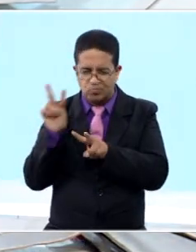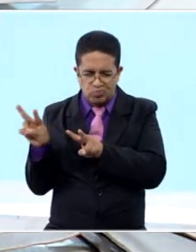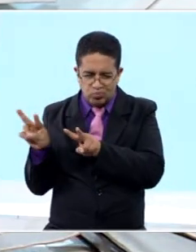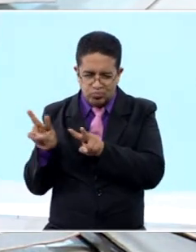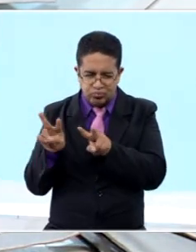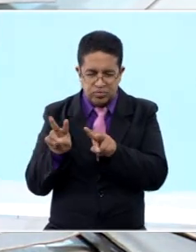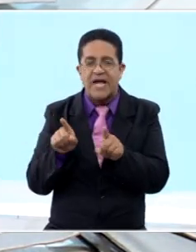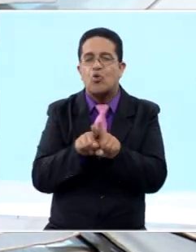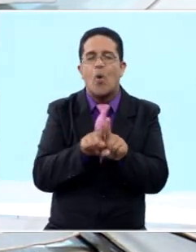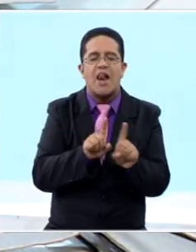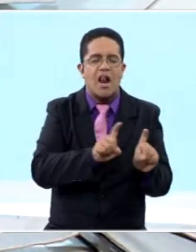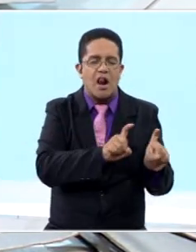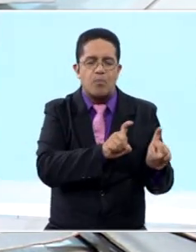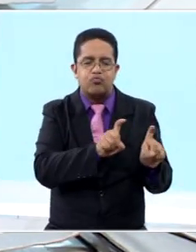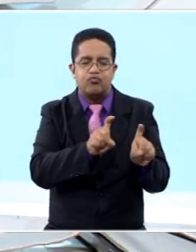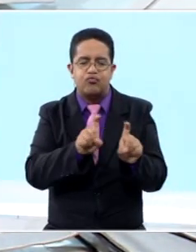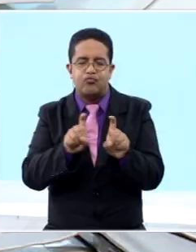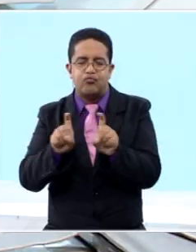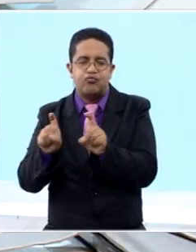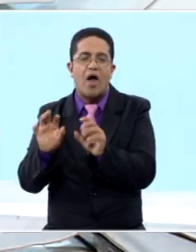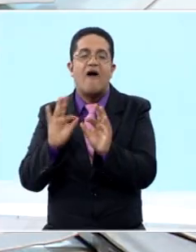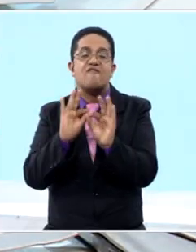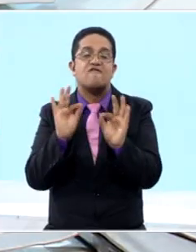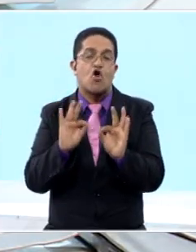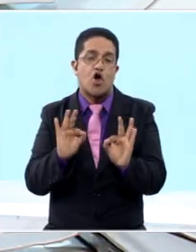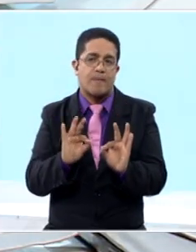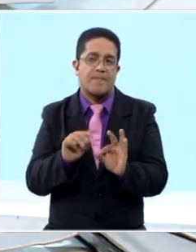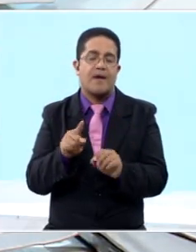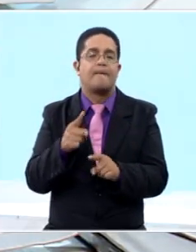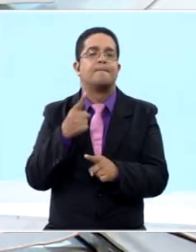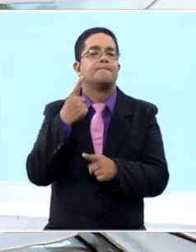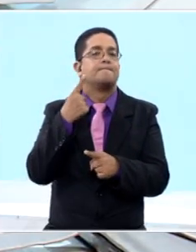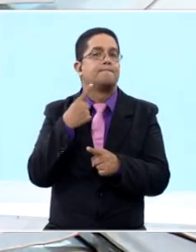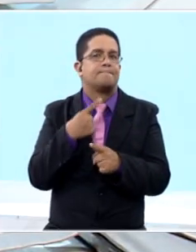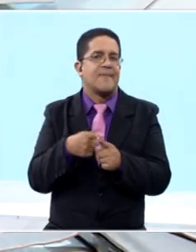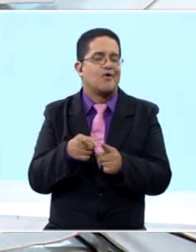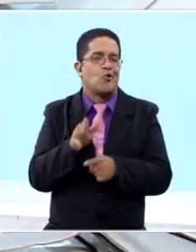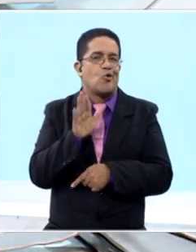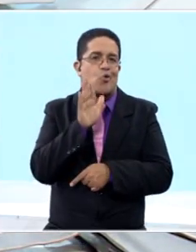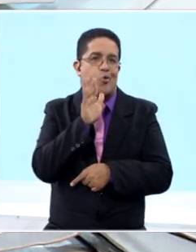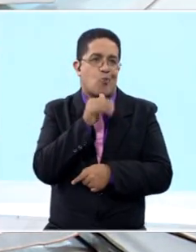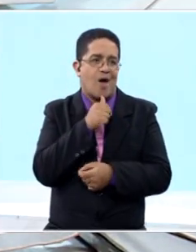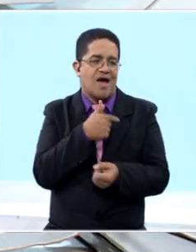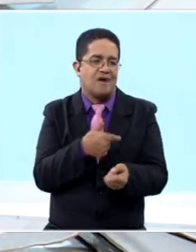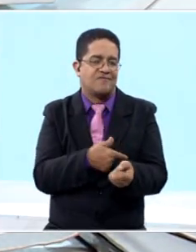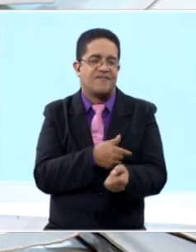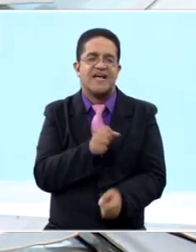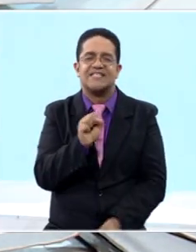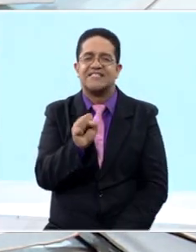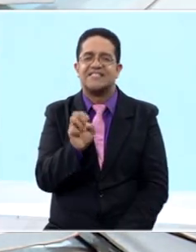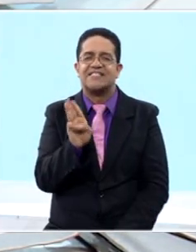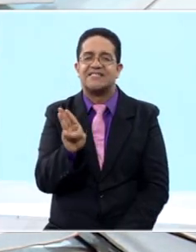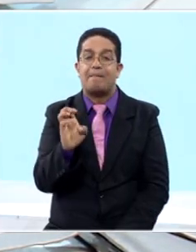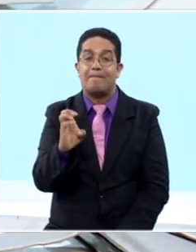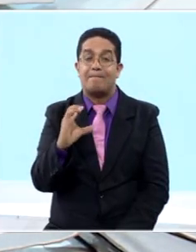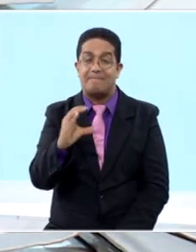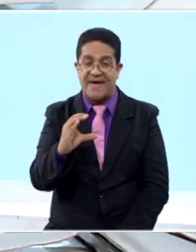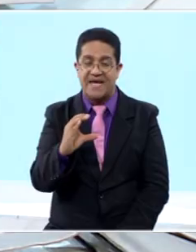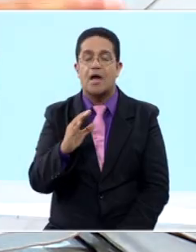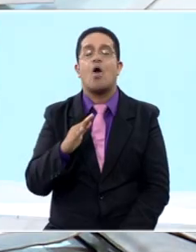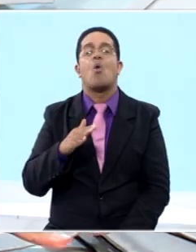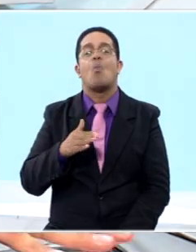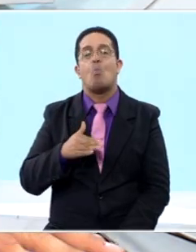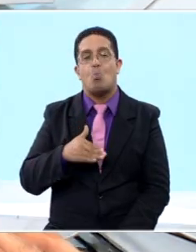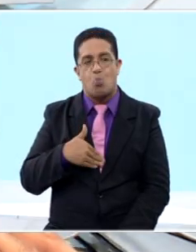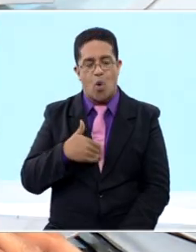más la imagen anatómica estructural. Sin embargo, en aquellos centros en donde no se dispone de un SPECT con CT, con el tomógrafo, se puede obtener